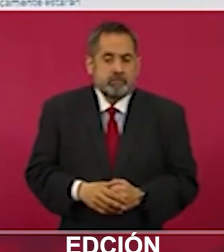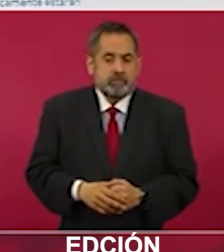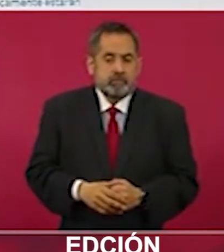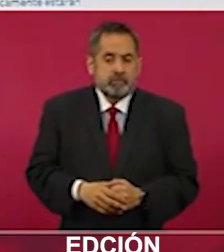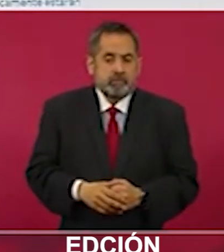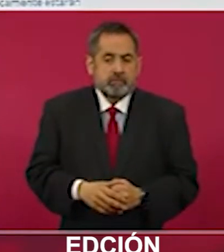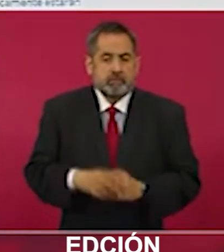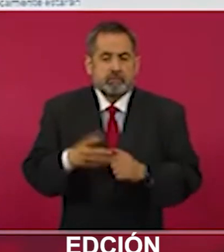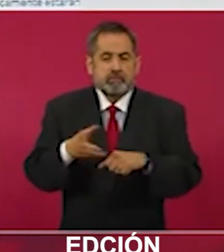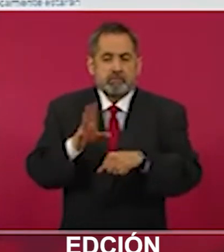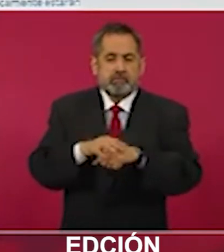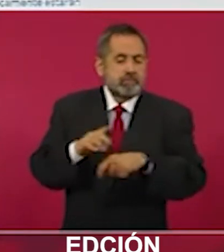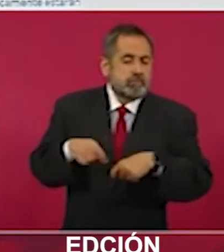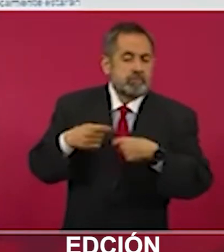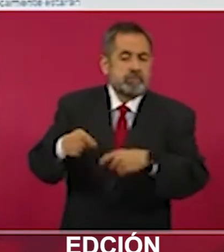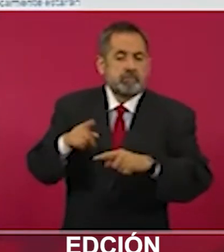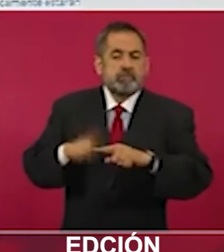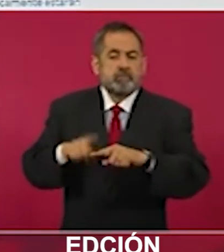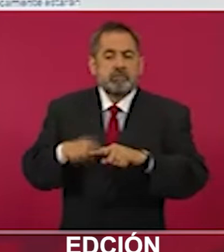lo autorizado